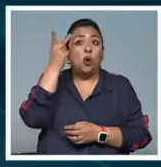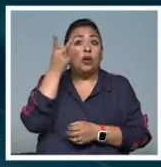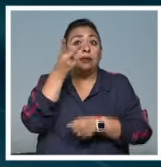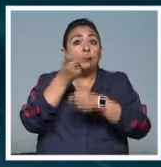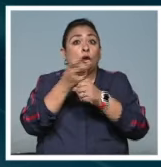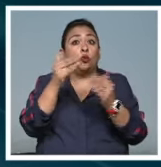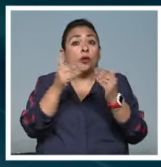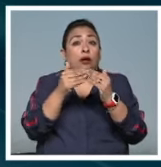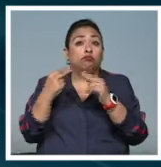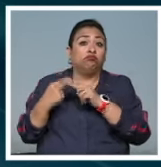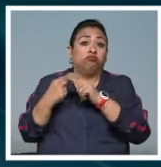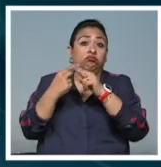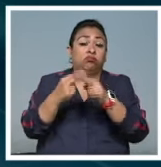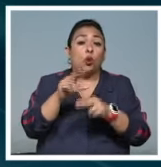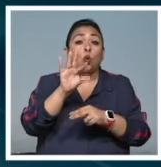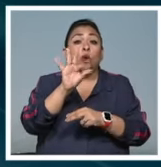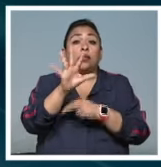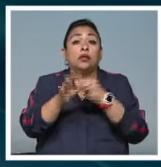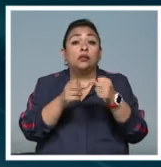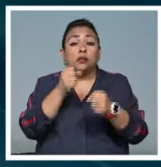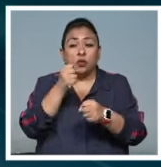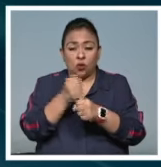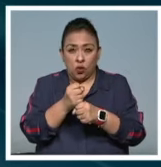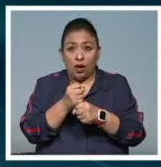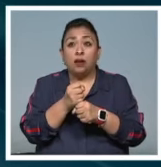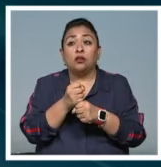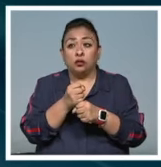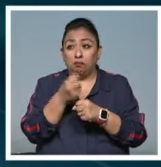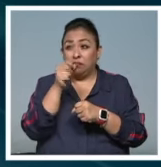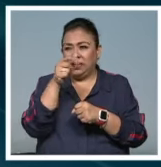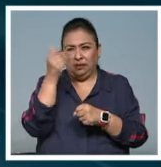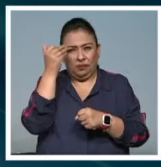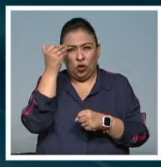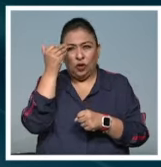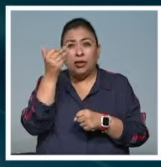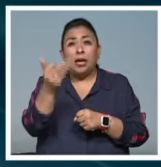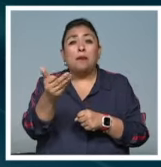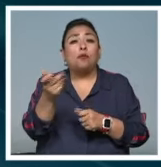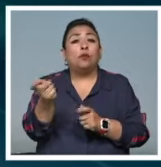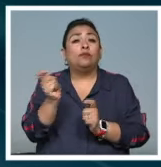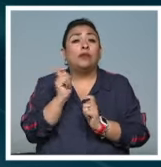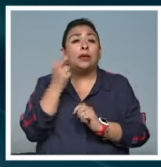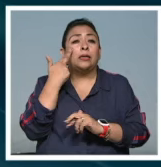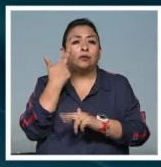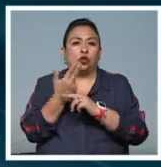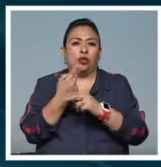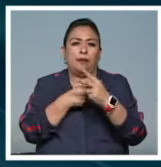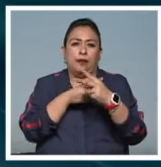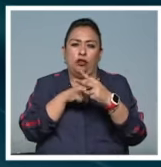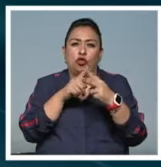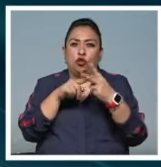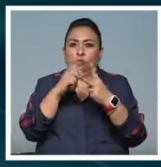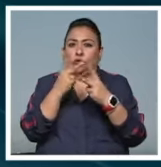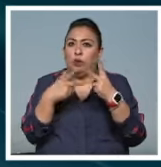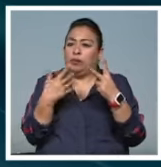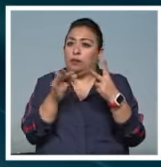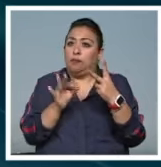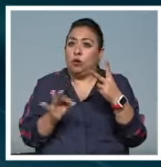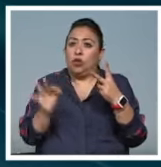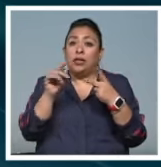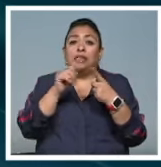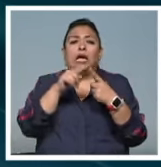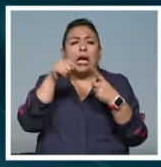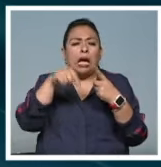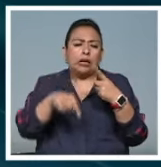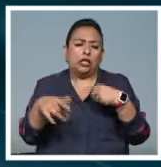lo largo de 45 años. Durante ese tiempo, estuvo al frente de dos producciones enigmáticas.